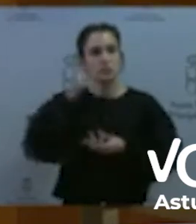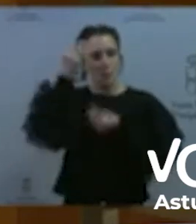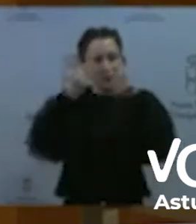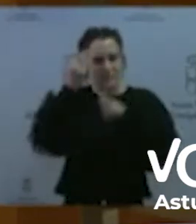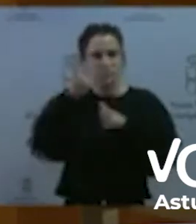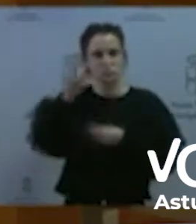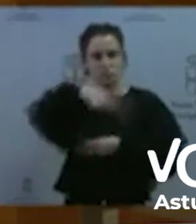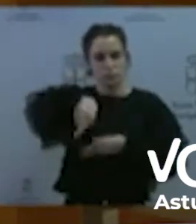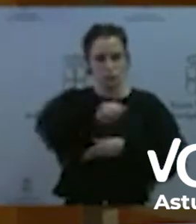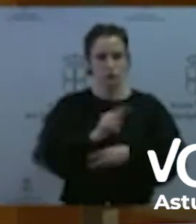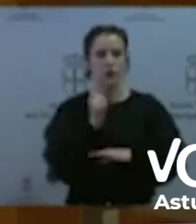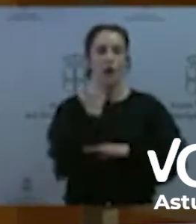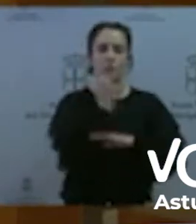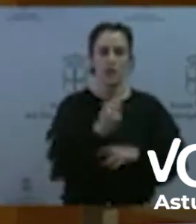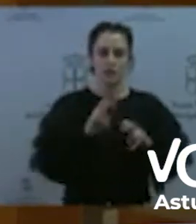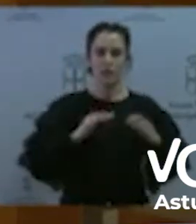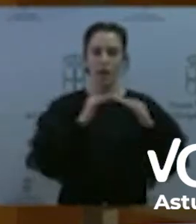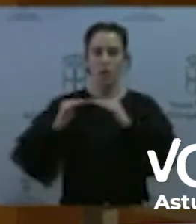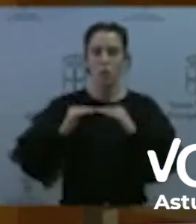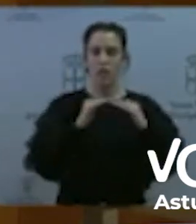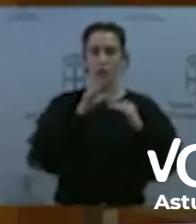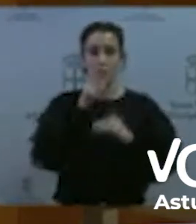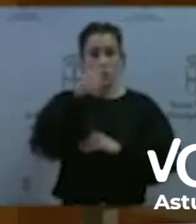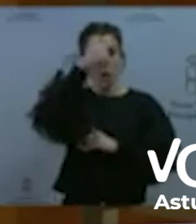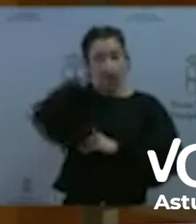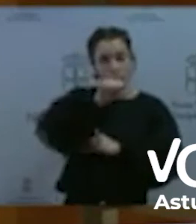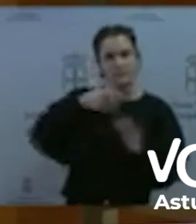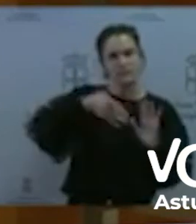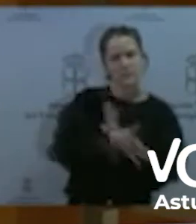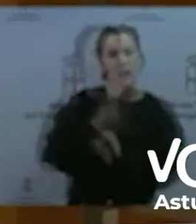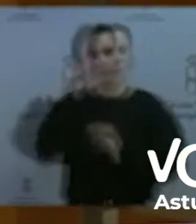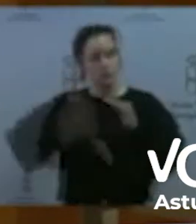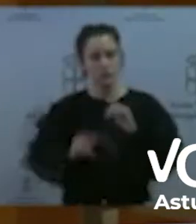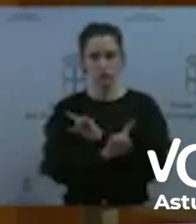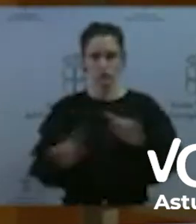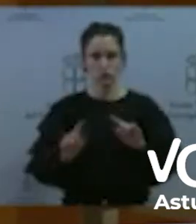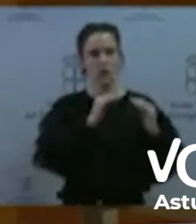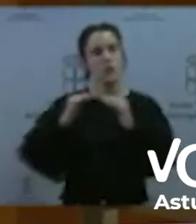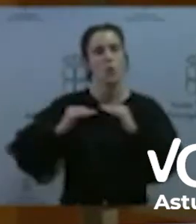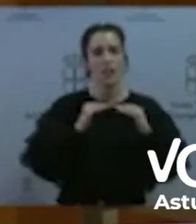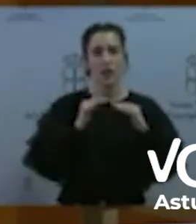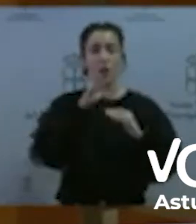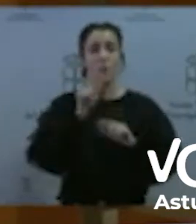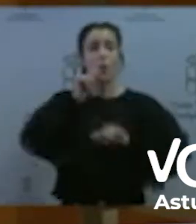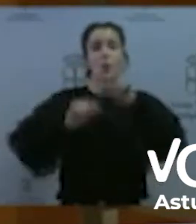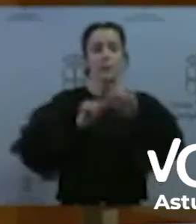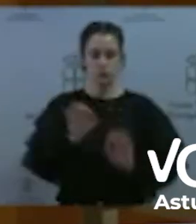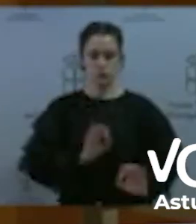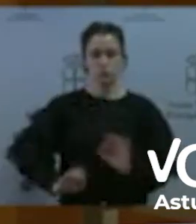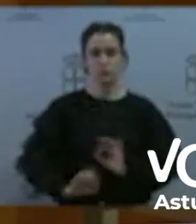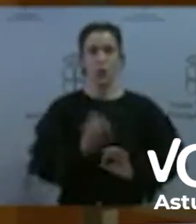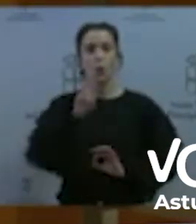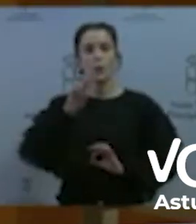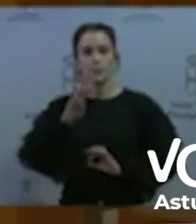no son menos que las niñas, sobre todo porque el virus VPH no entiende de sexos. La realidad nos muestra, de una manera